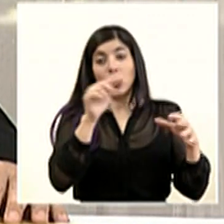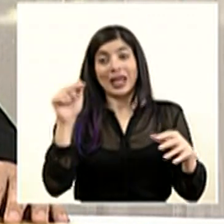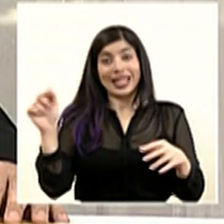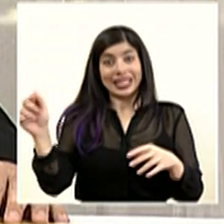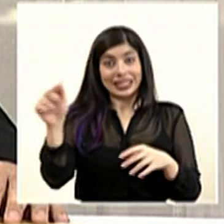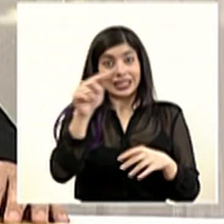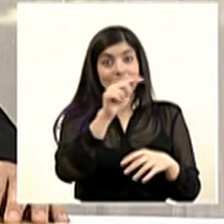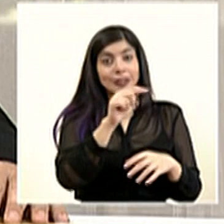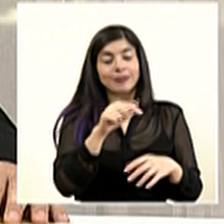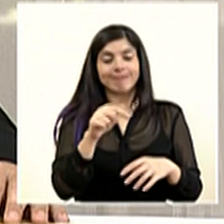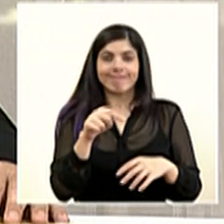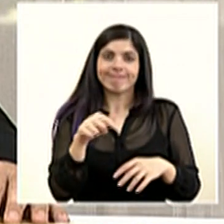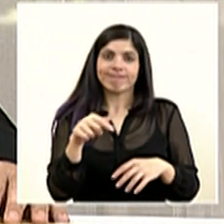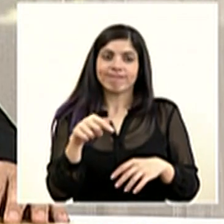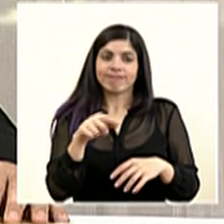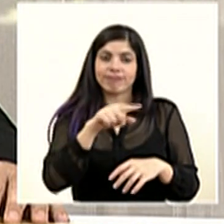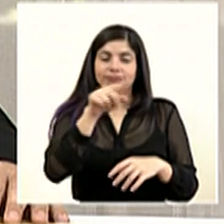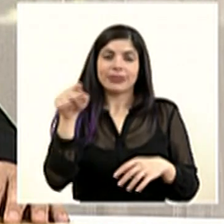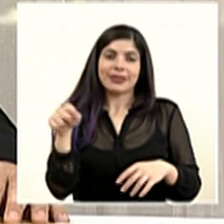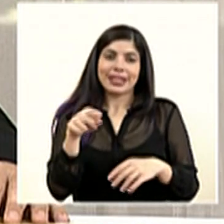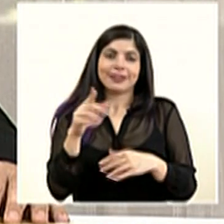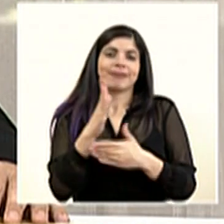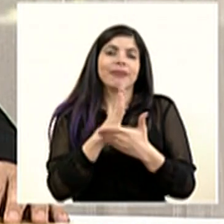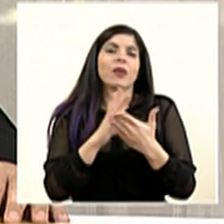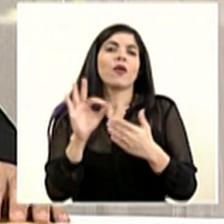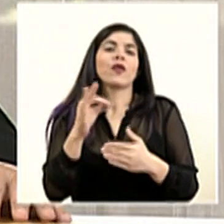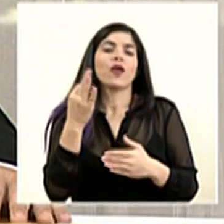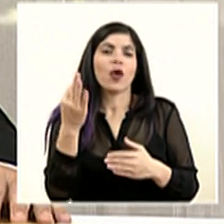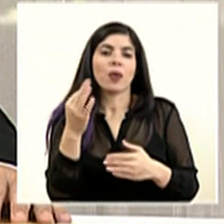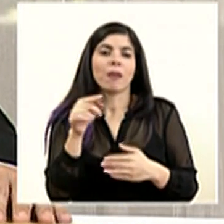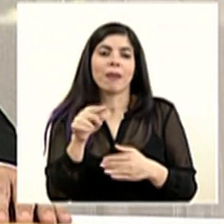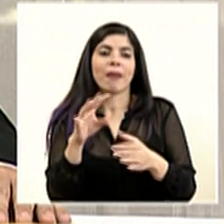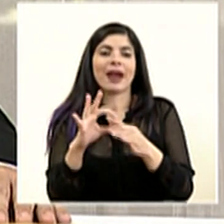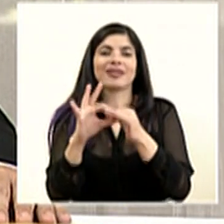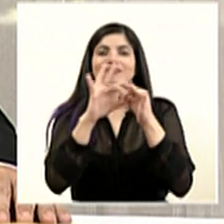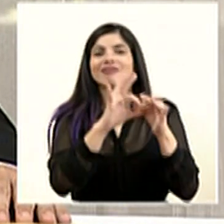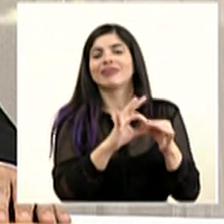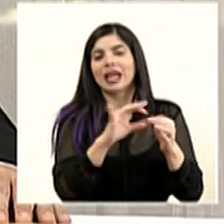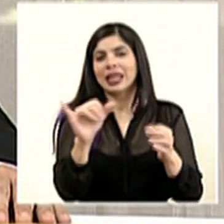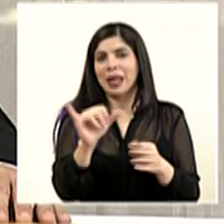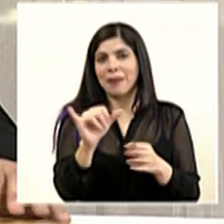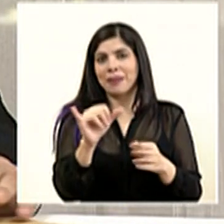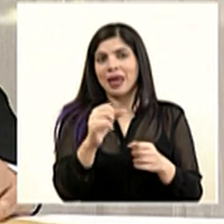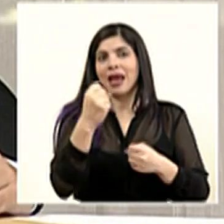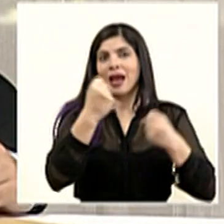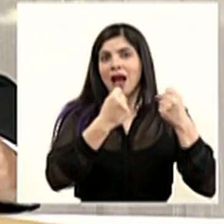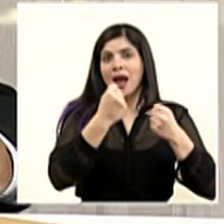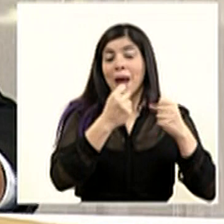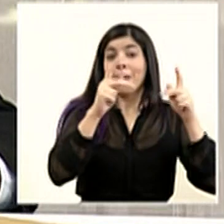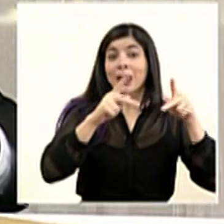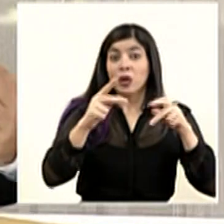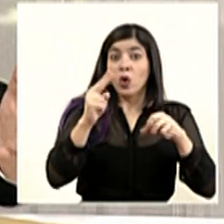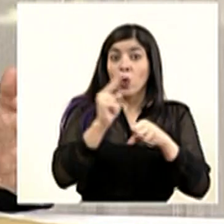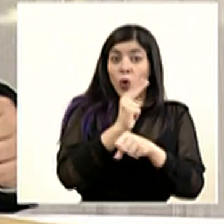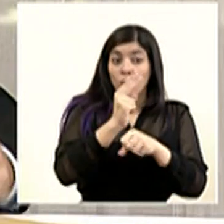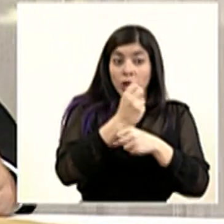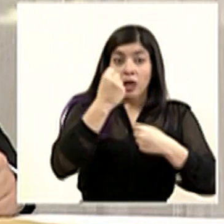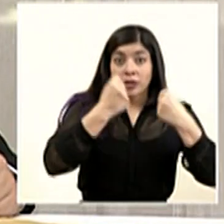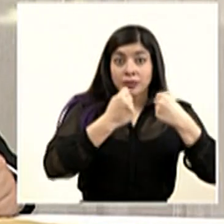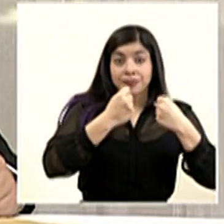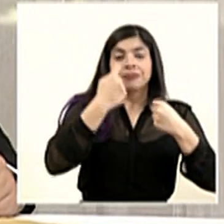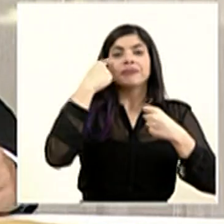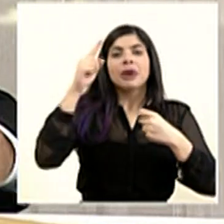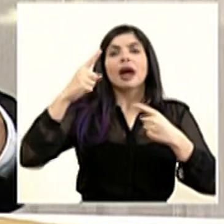sentido va de alguna forma asociado con el tema también vehicular, es decir, personas que utilizan su vehículo